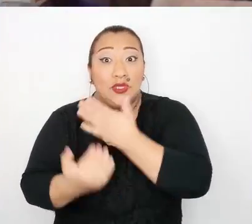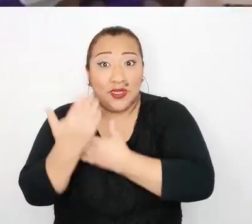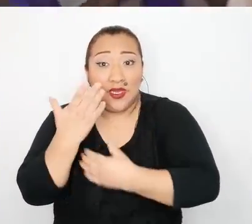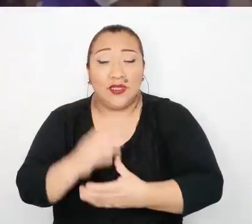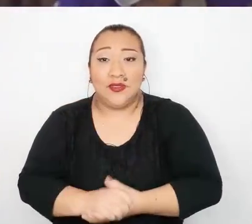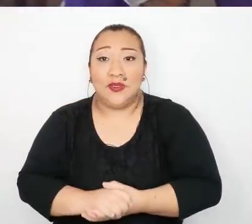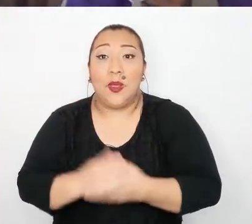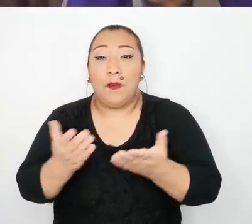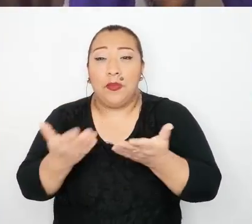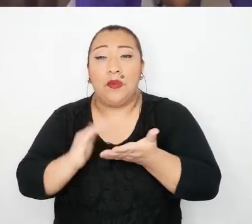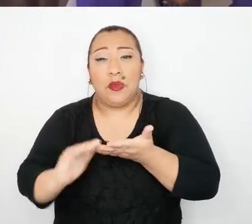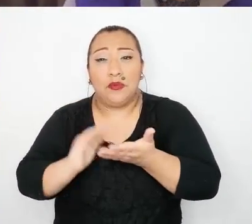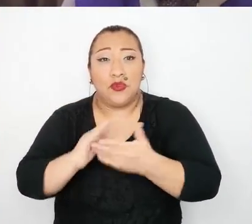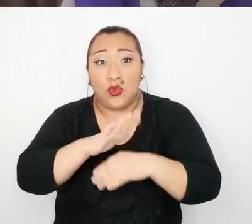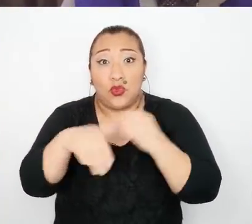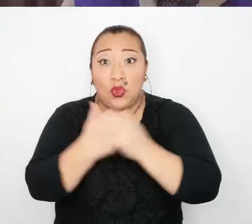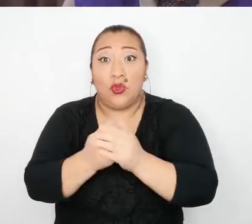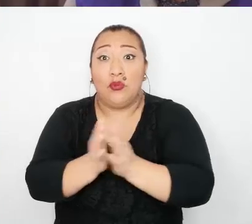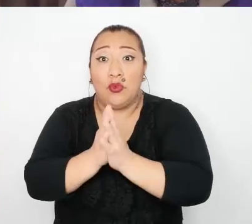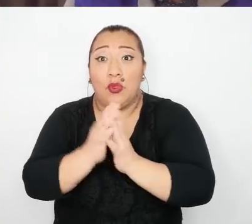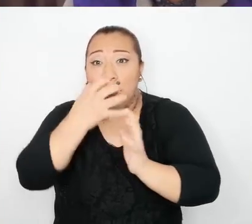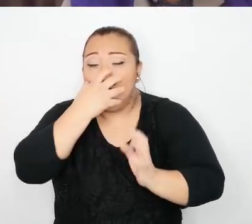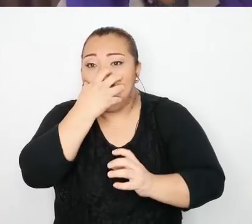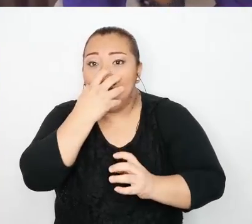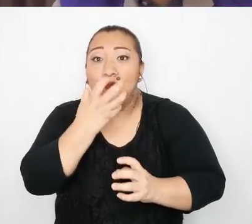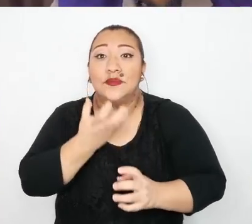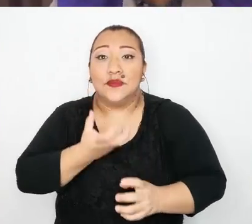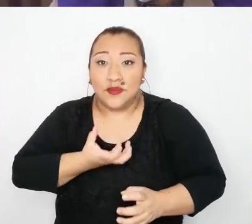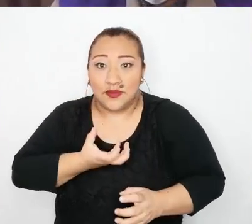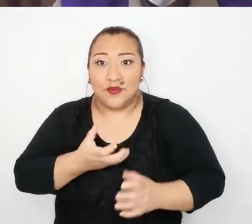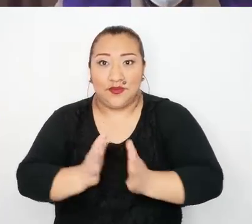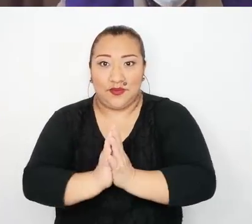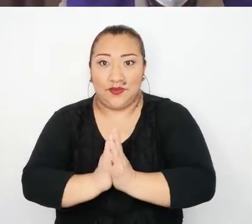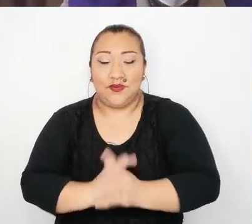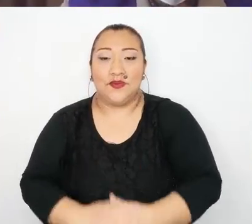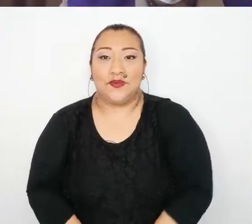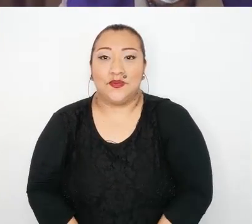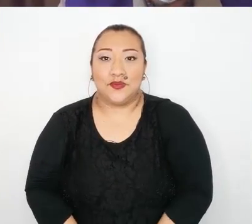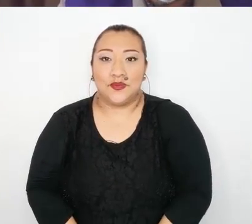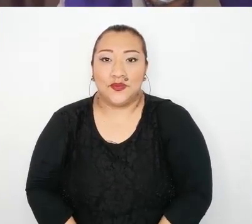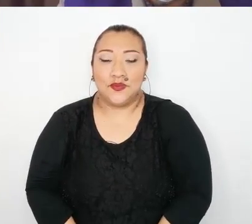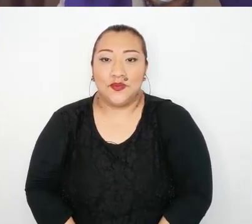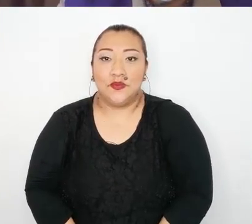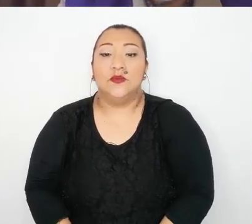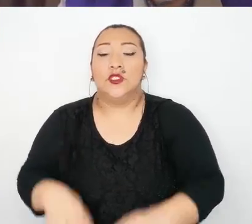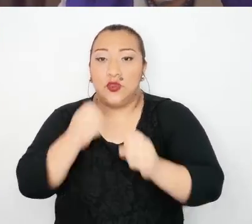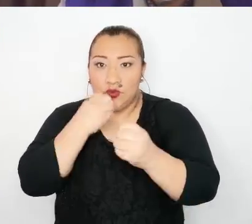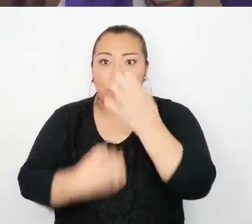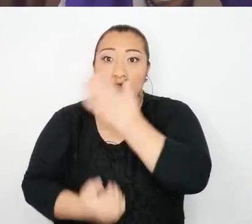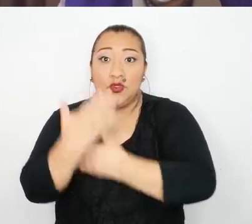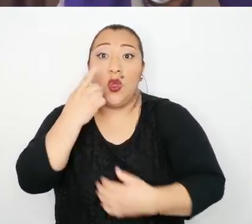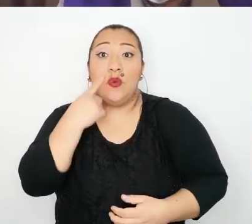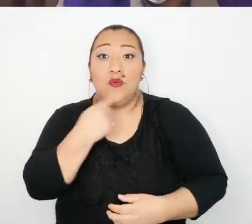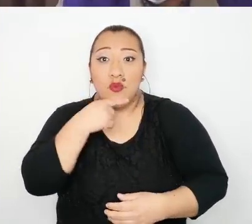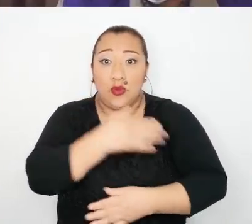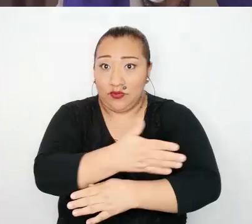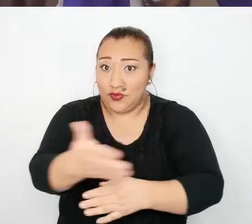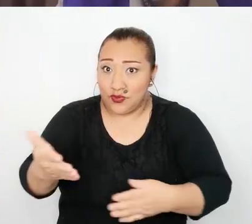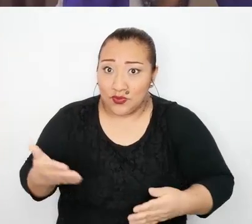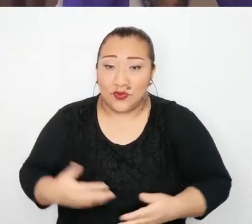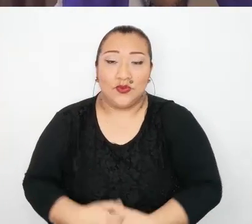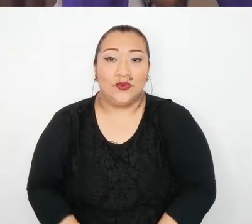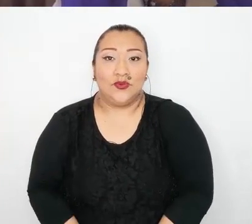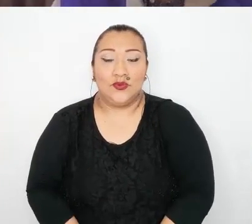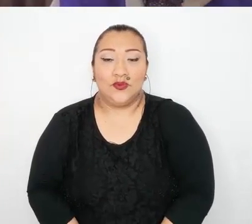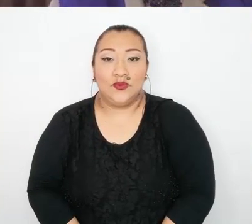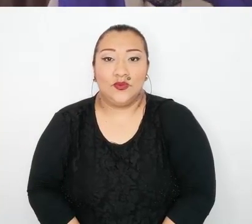Buenos días. Pido permiso a todos para retirarme la mascarilla. Buenos días con todos,